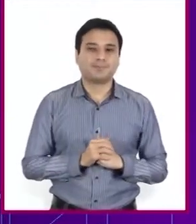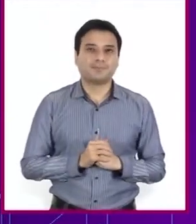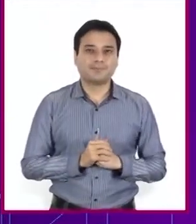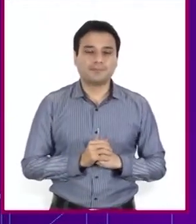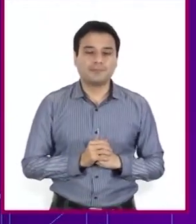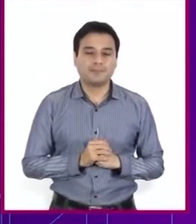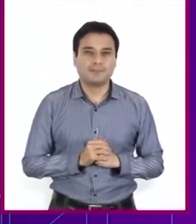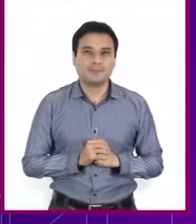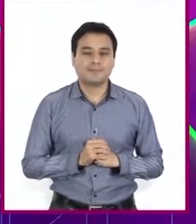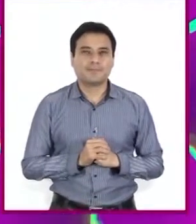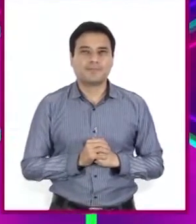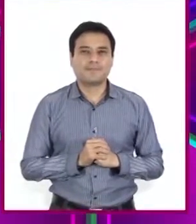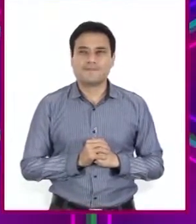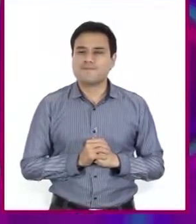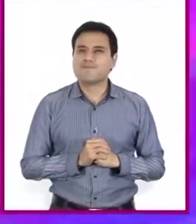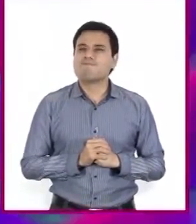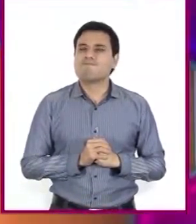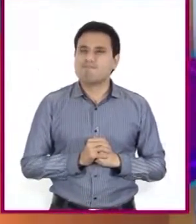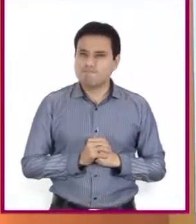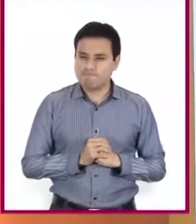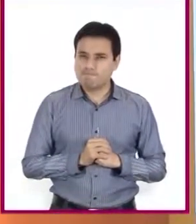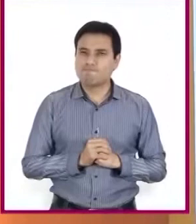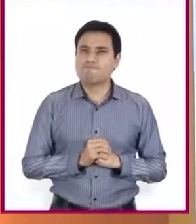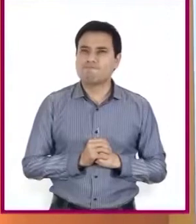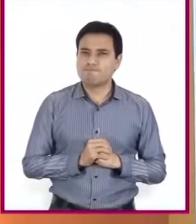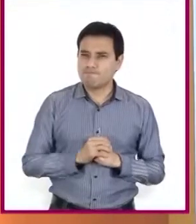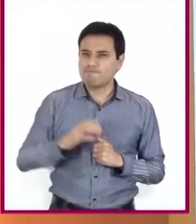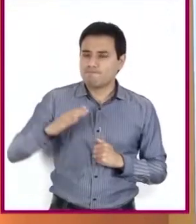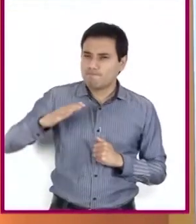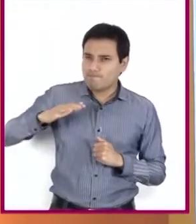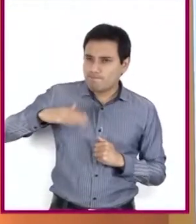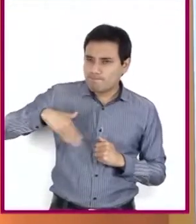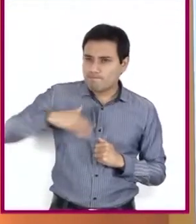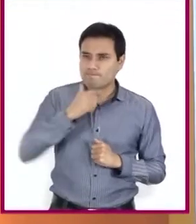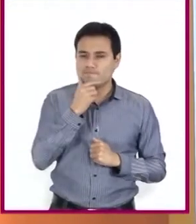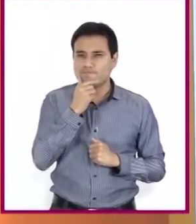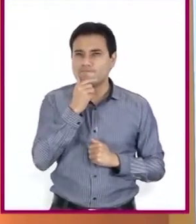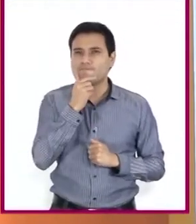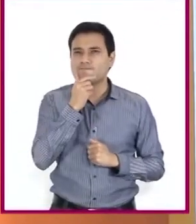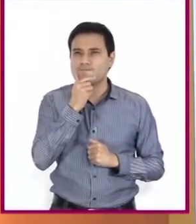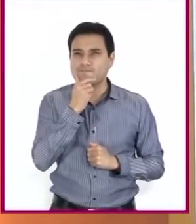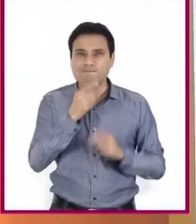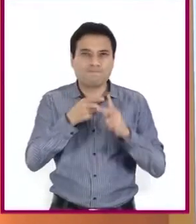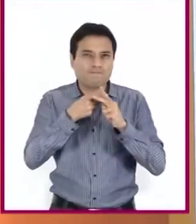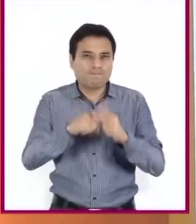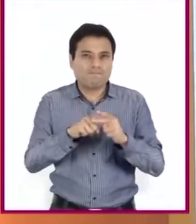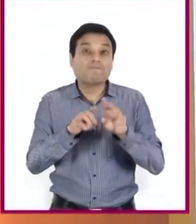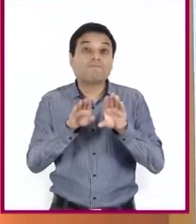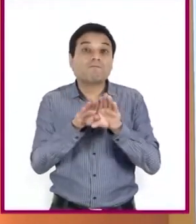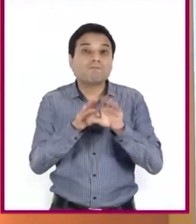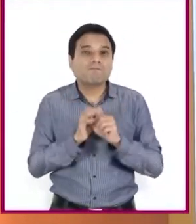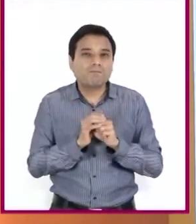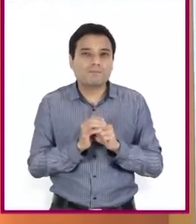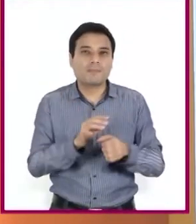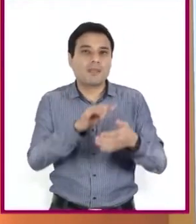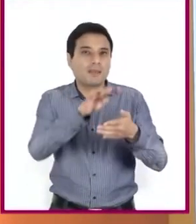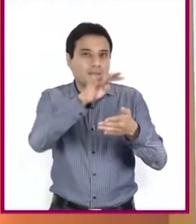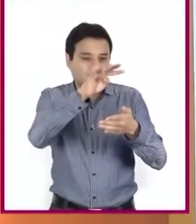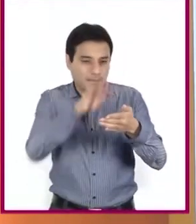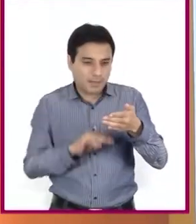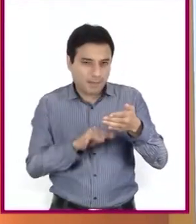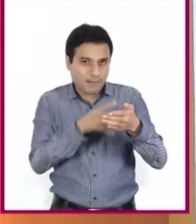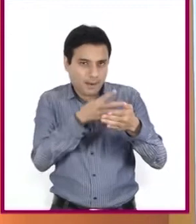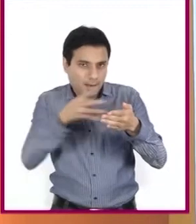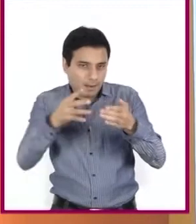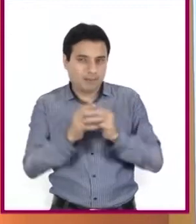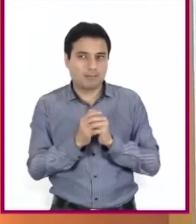anterior. Maestra Isabel, como en el caso anterior, iniciamos elaborando una tabla con el número de figura y el